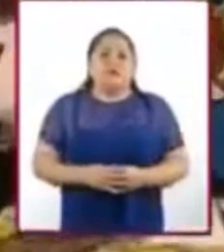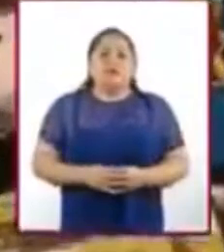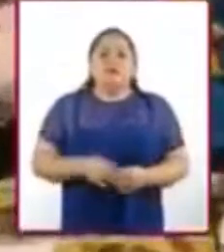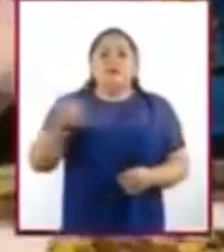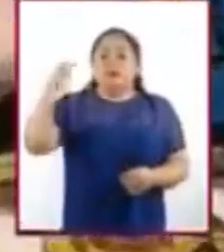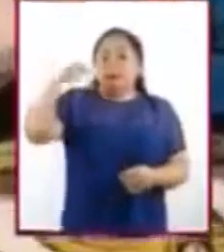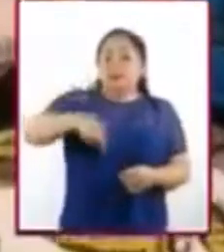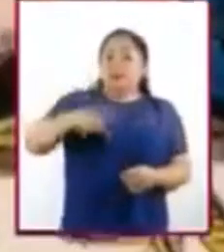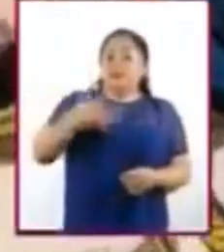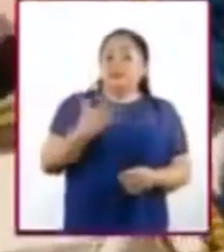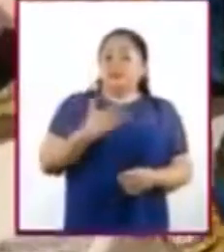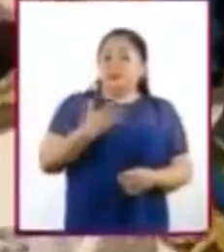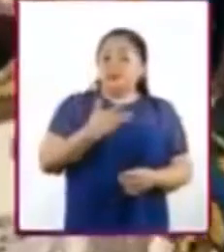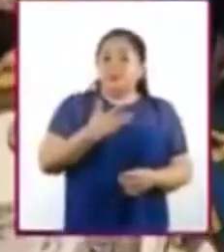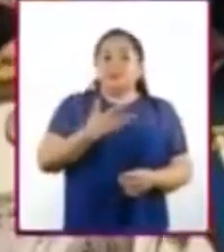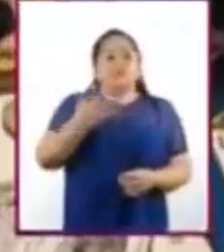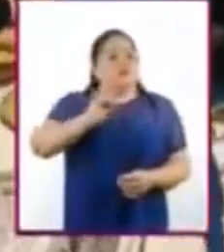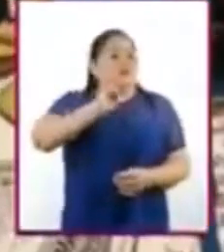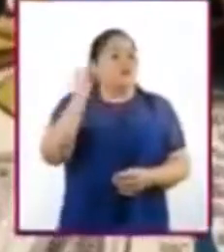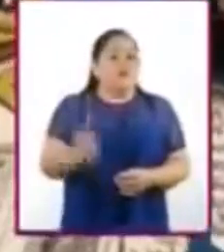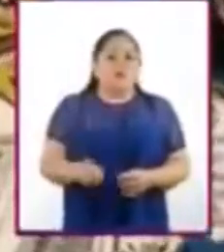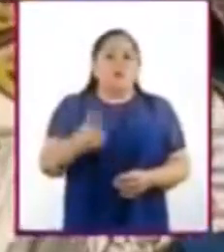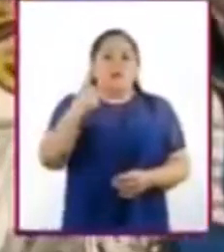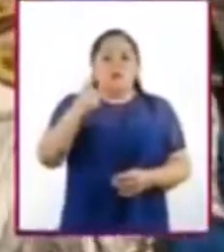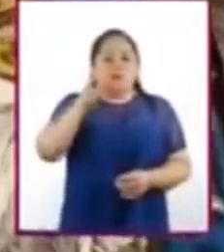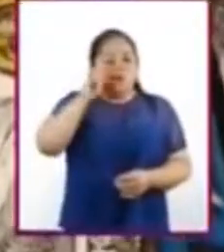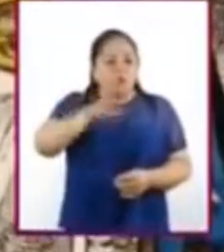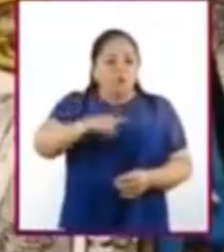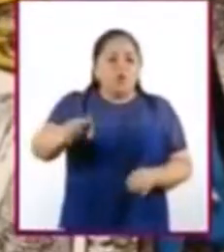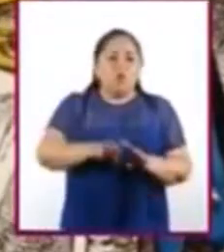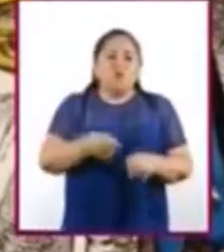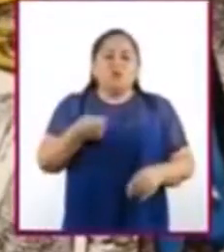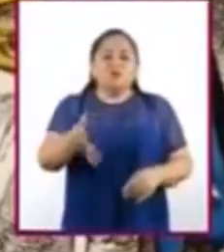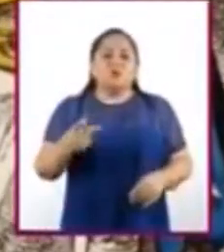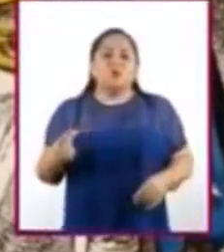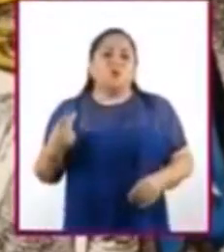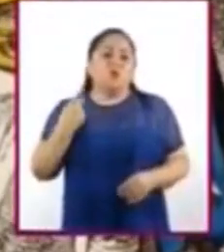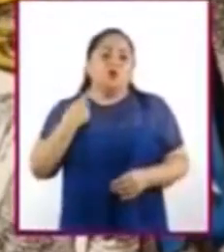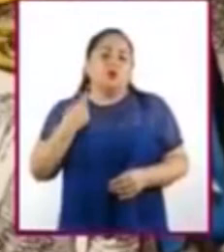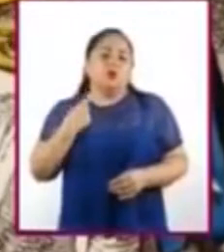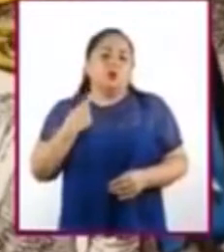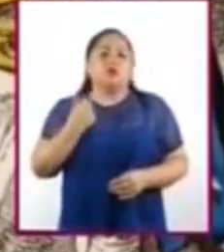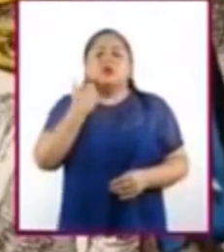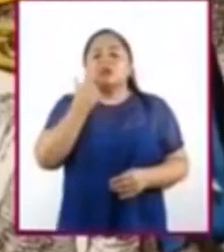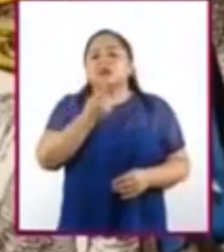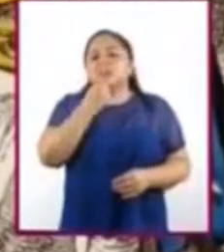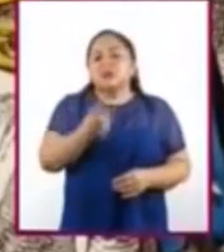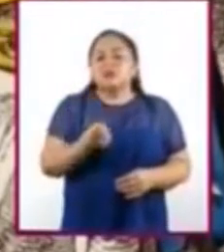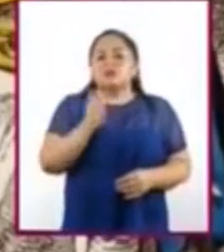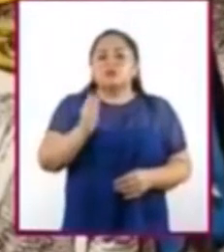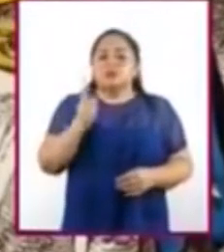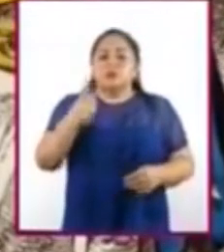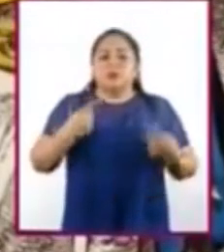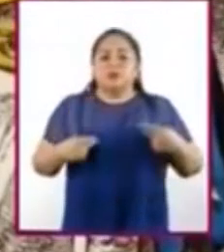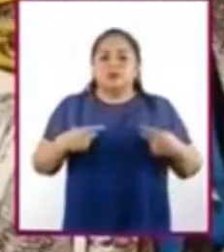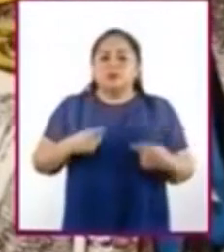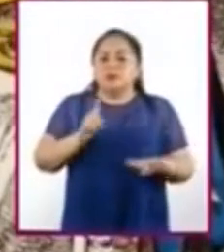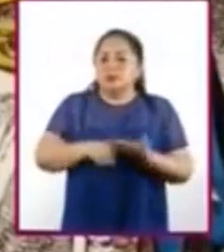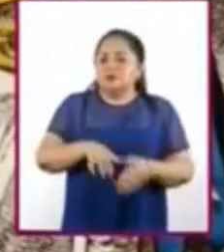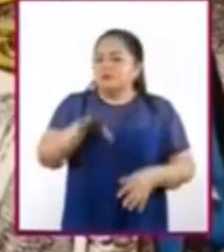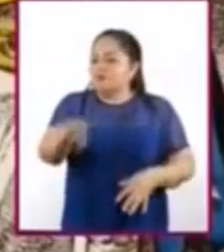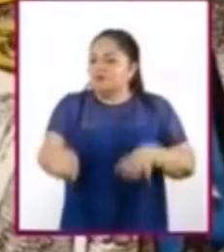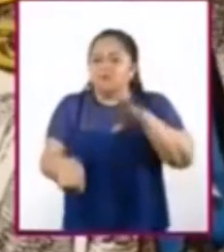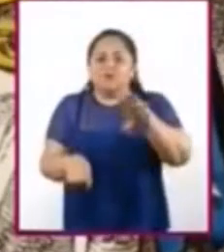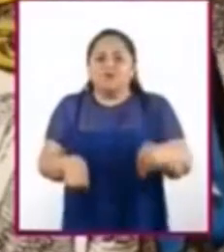Aquí lo que tenemos ya es obviamente un panorama político. Se trata de alguien que se devora no uno a